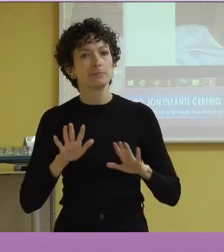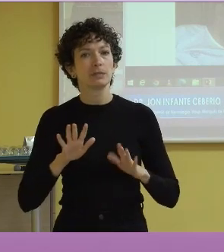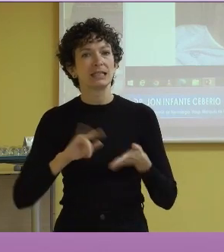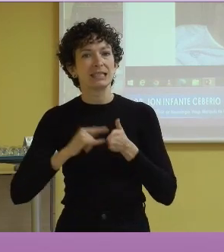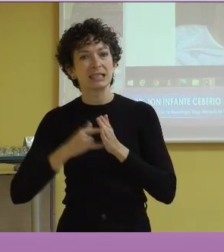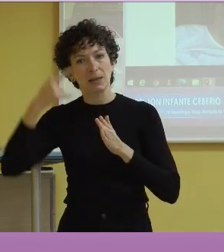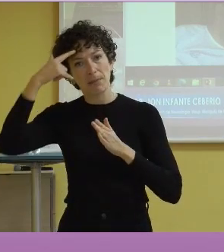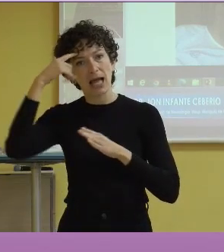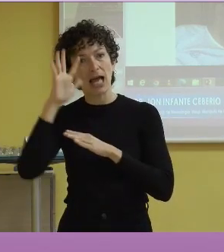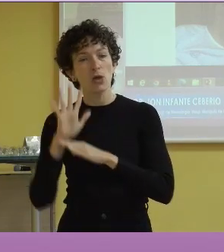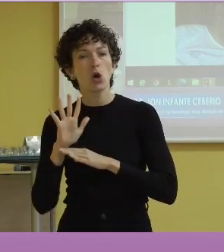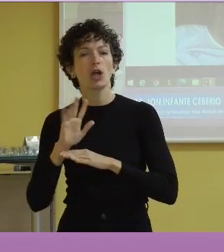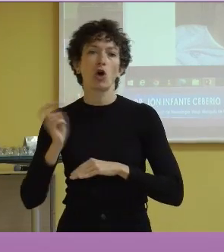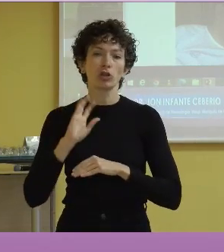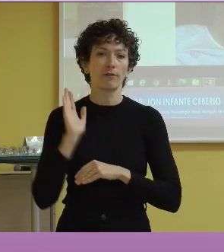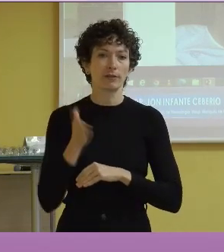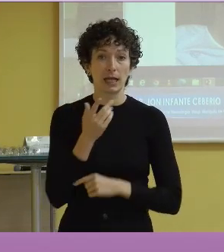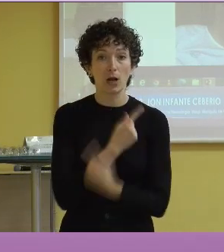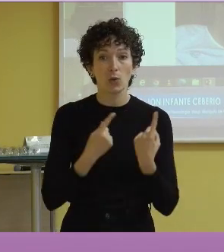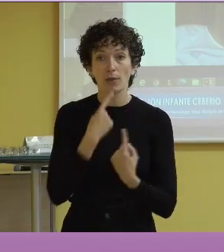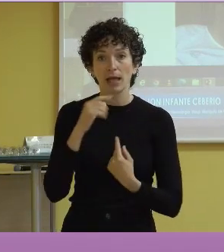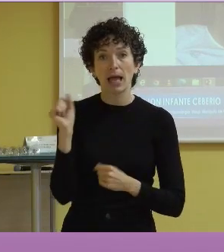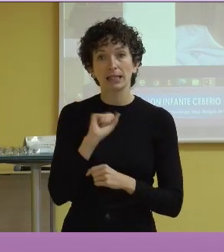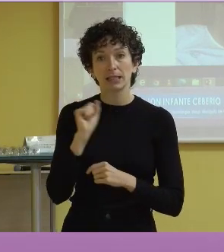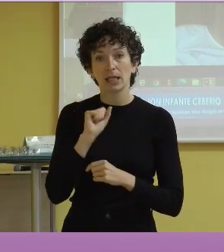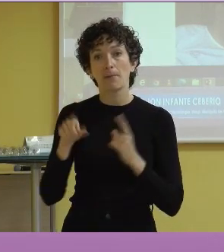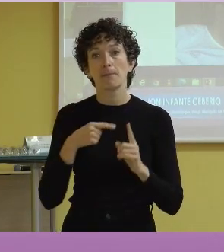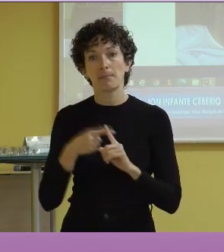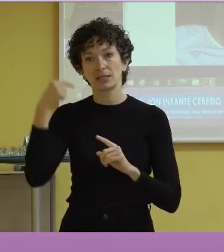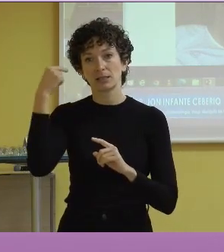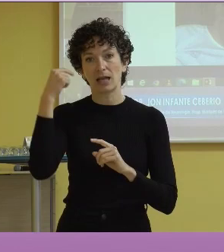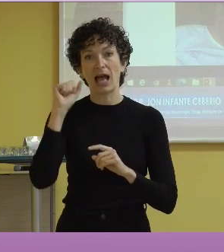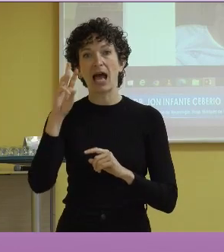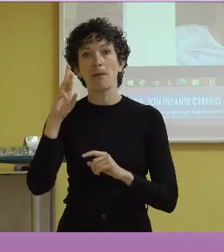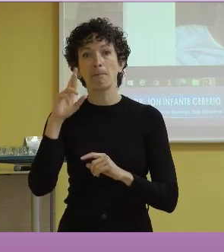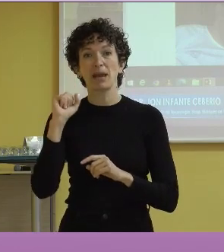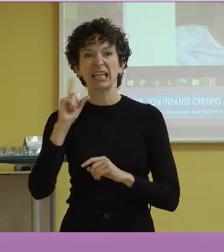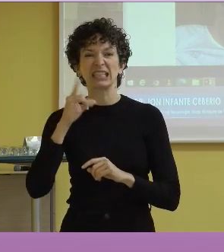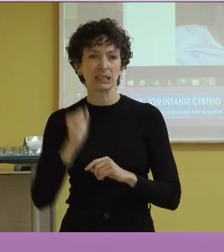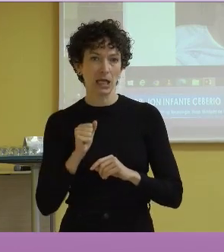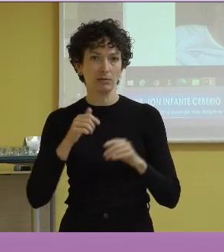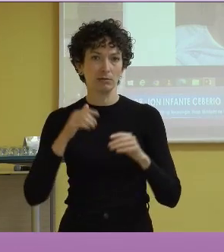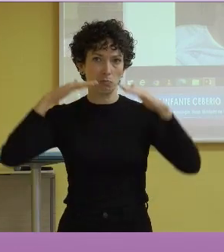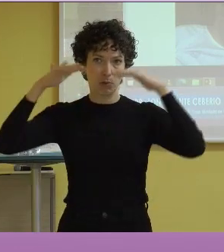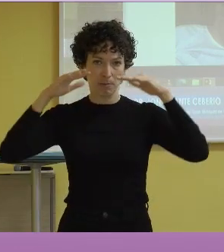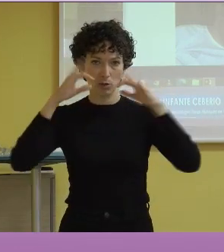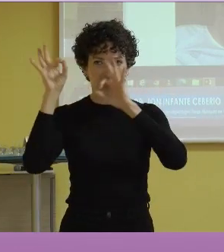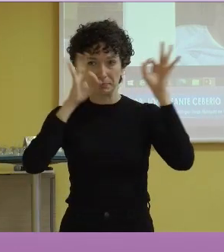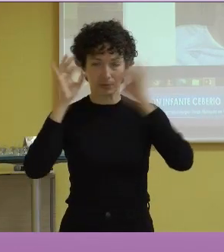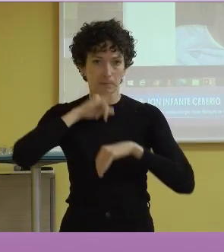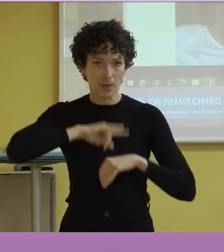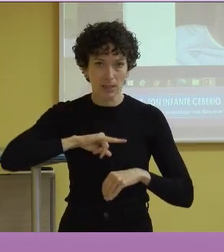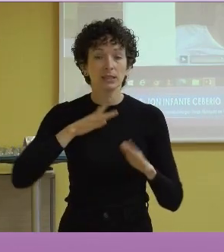sistema neurológico. Por ejemplo, hay unas que les llamamos ataxias con apraxia ocular. Aquí lo característico es que los pacientes tengan